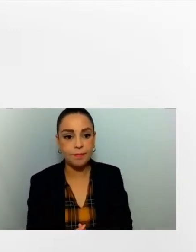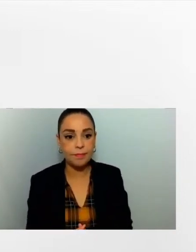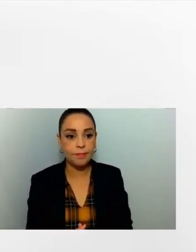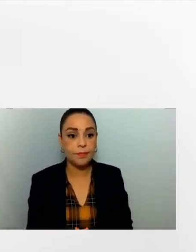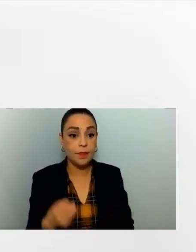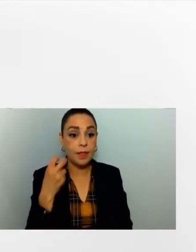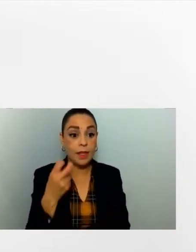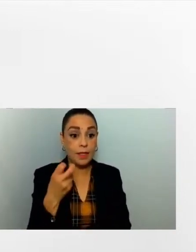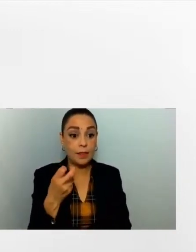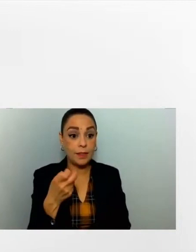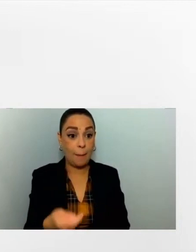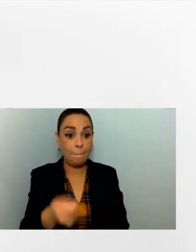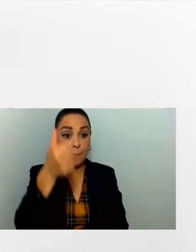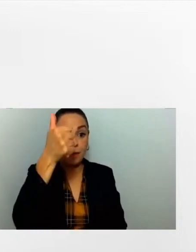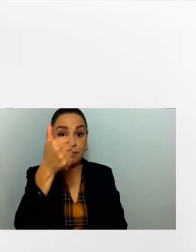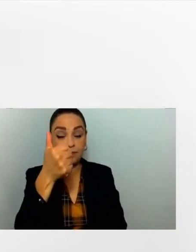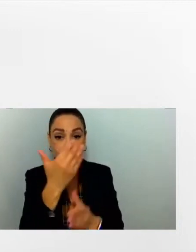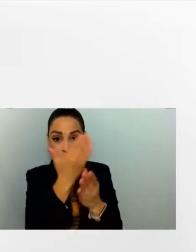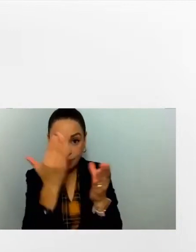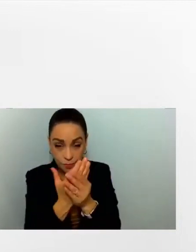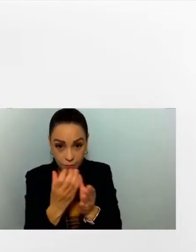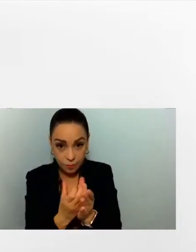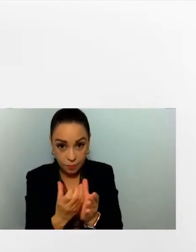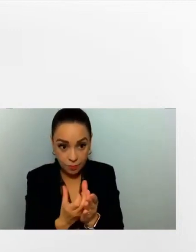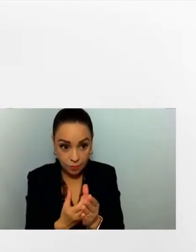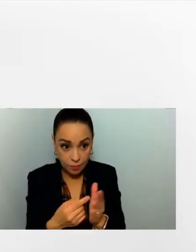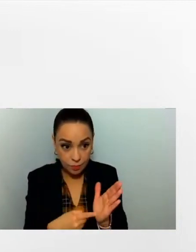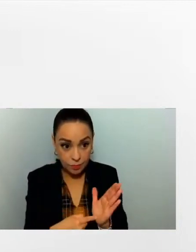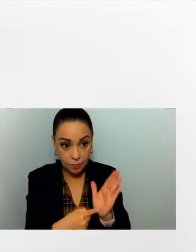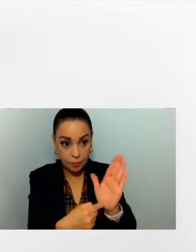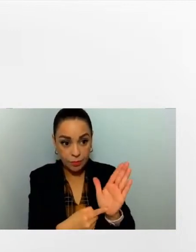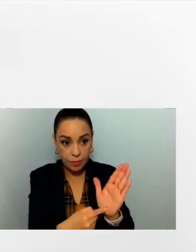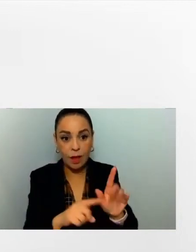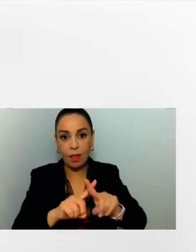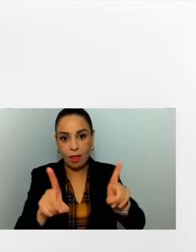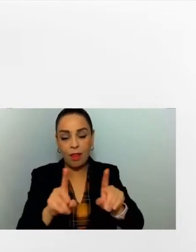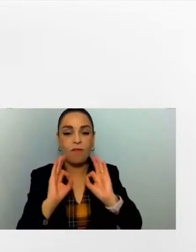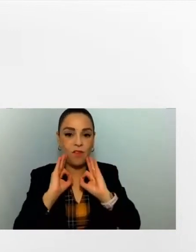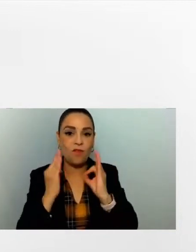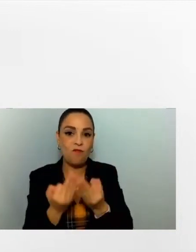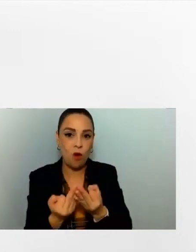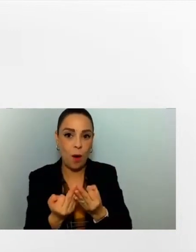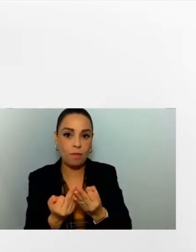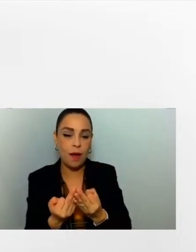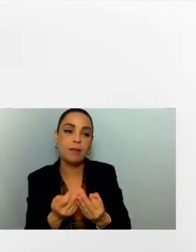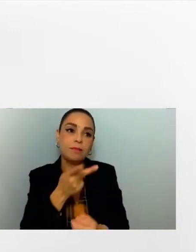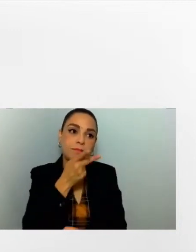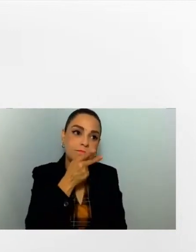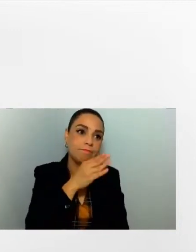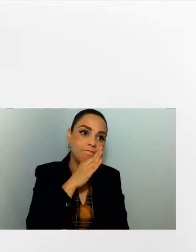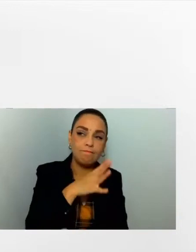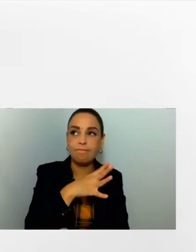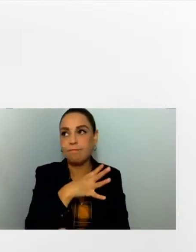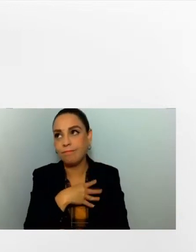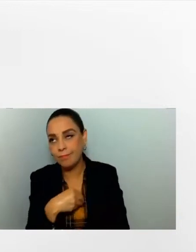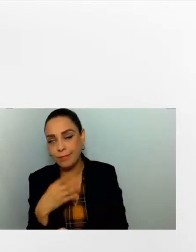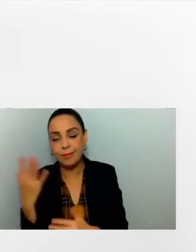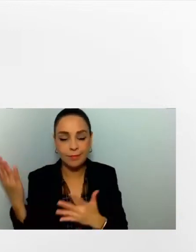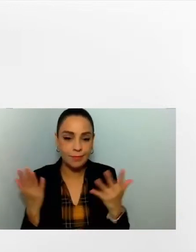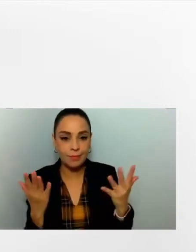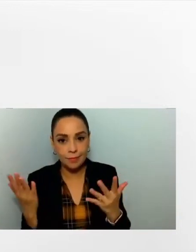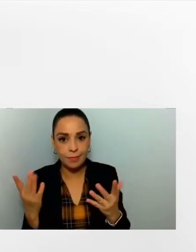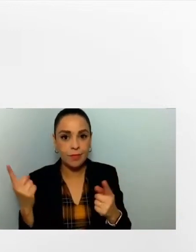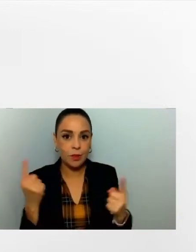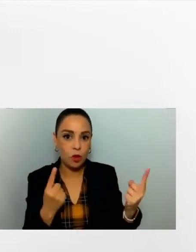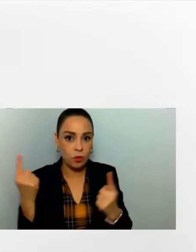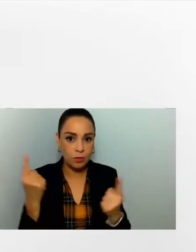primer cuaderno viene como en una posición diferente, ascendiente a descendientes, pero vamos a, si todo sale como